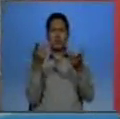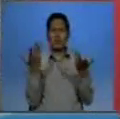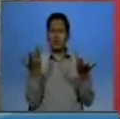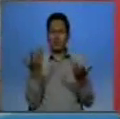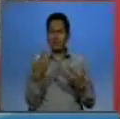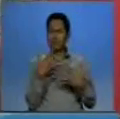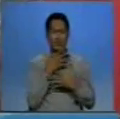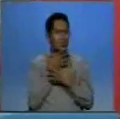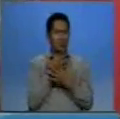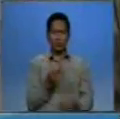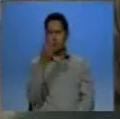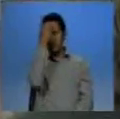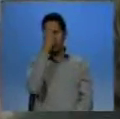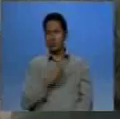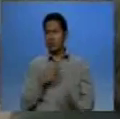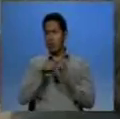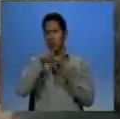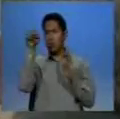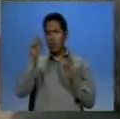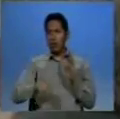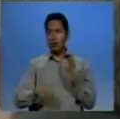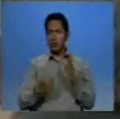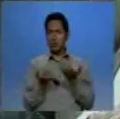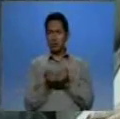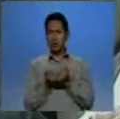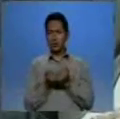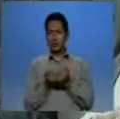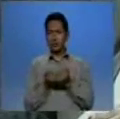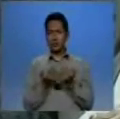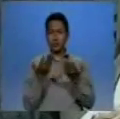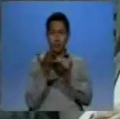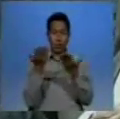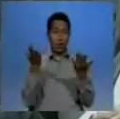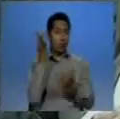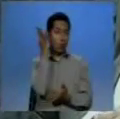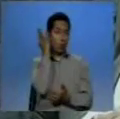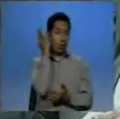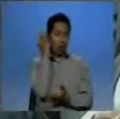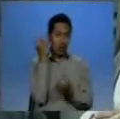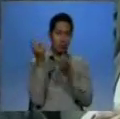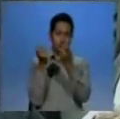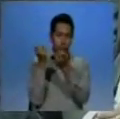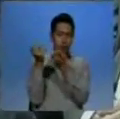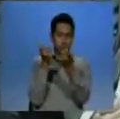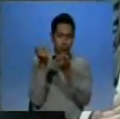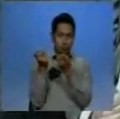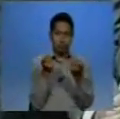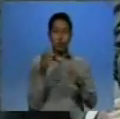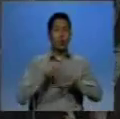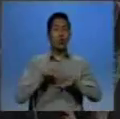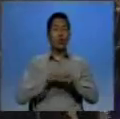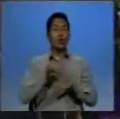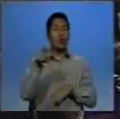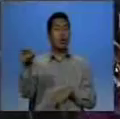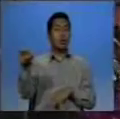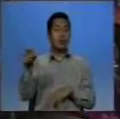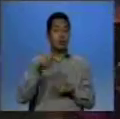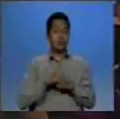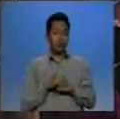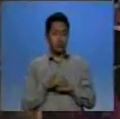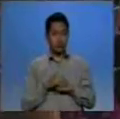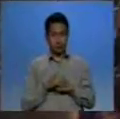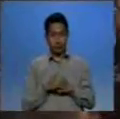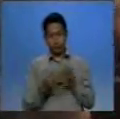por la decisión que tomó la jueza que manejó el caso de la franco-brasileña Manuela Pic, quien fue acusada de violar su estatus